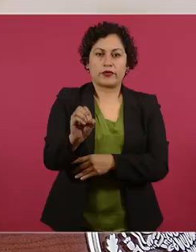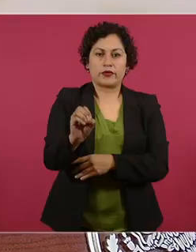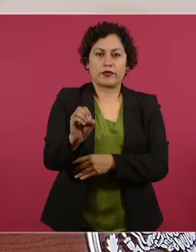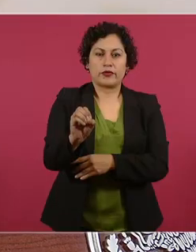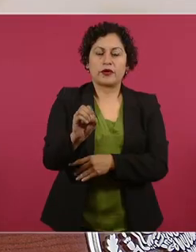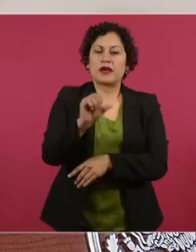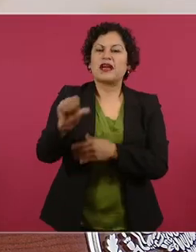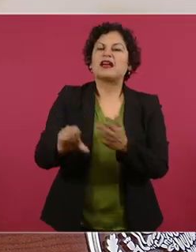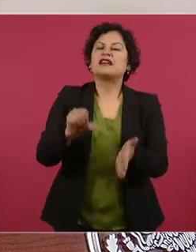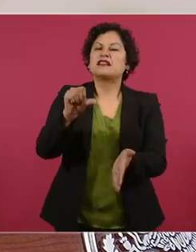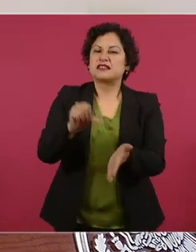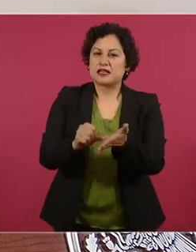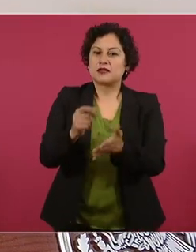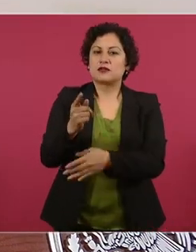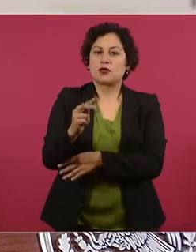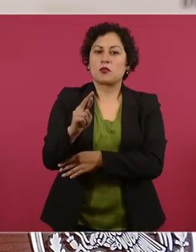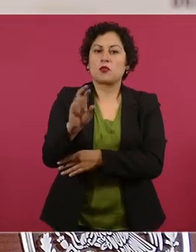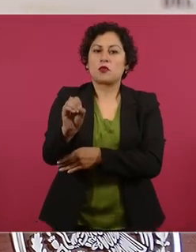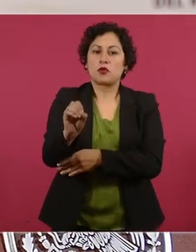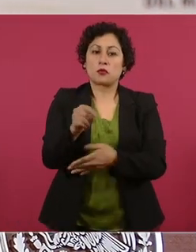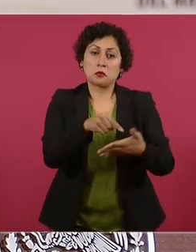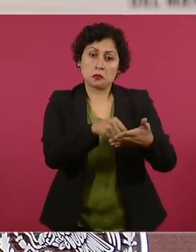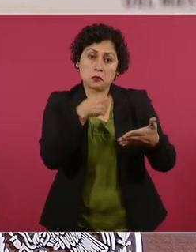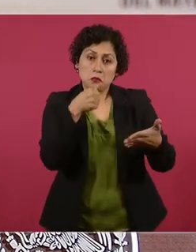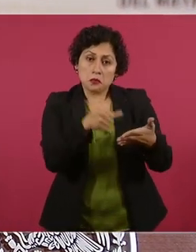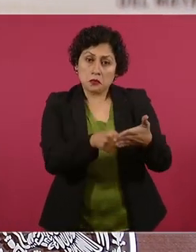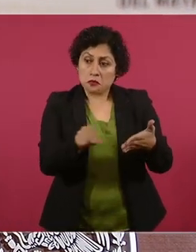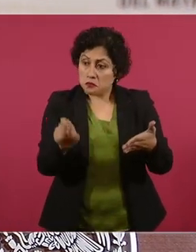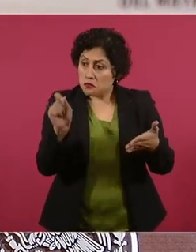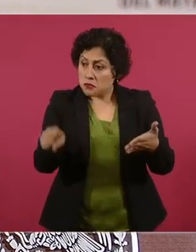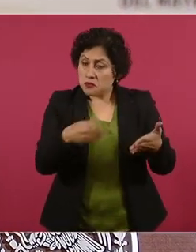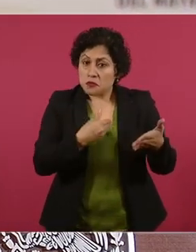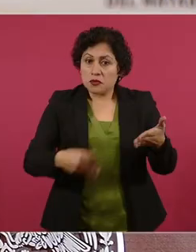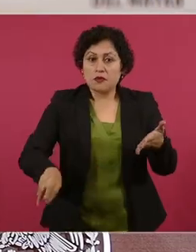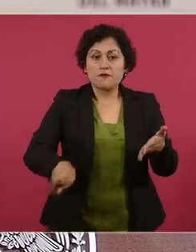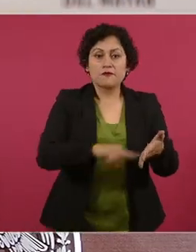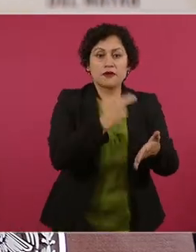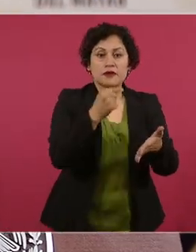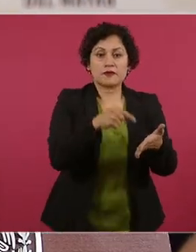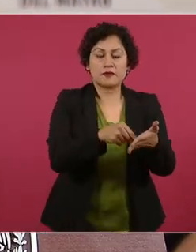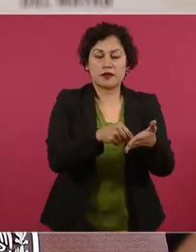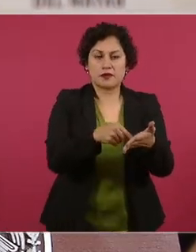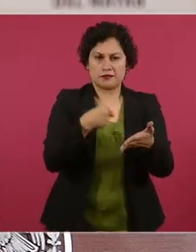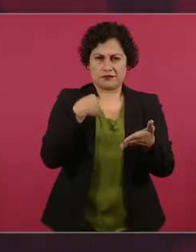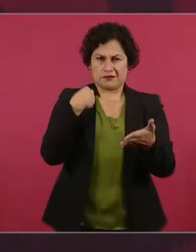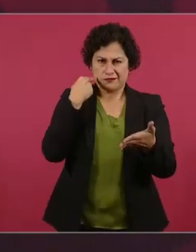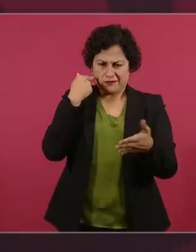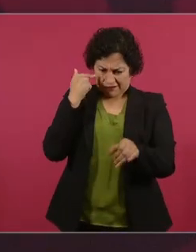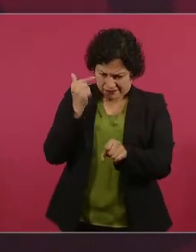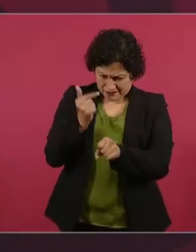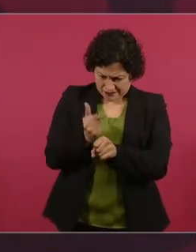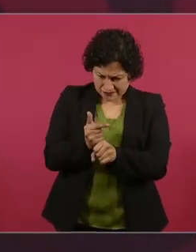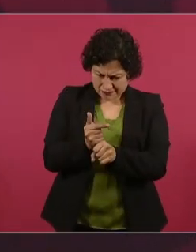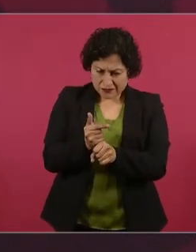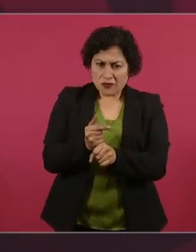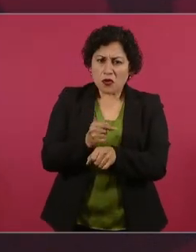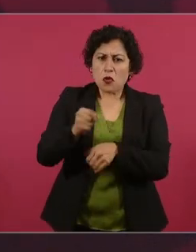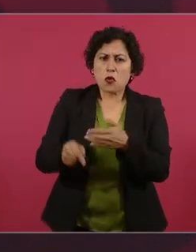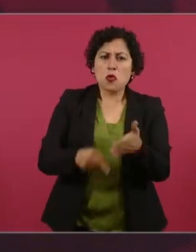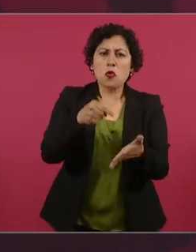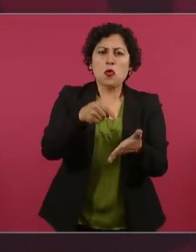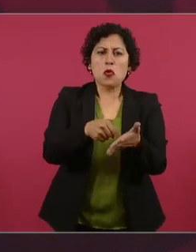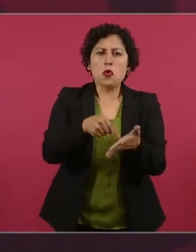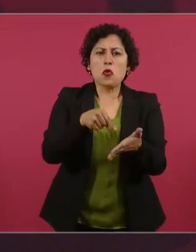Centro PRO, firma ahí. Pero me llama la atención que se hace en Gobernación y